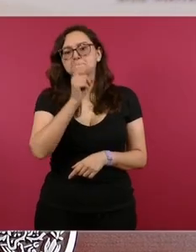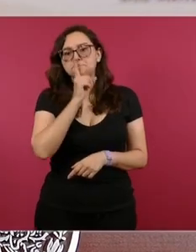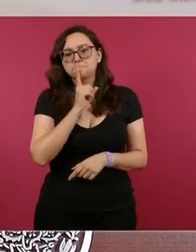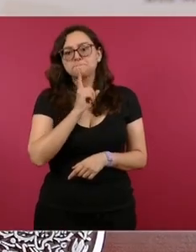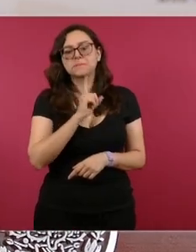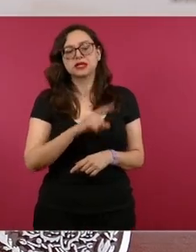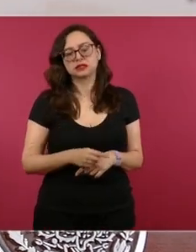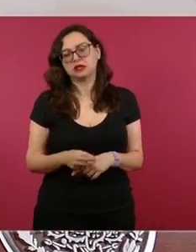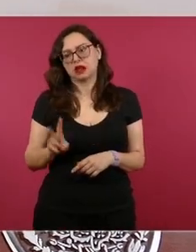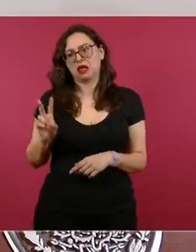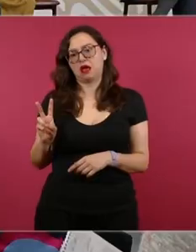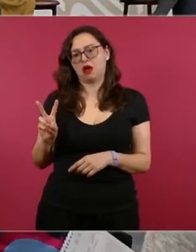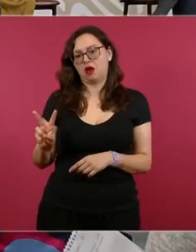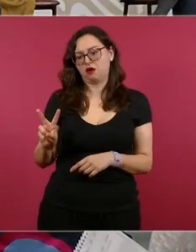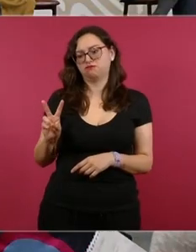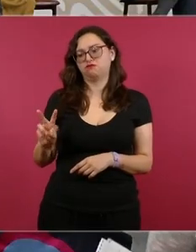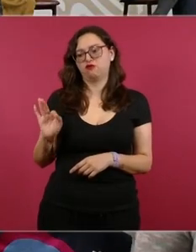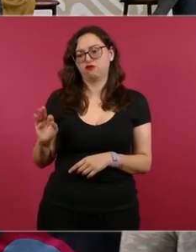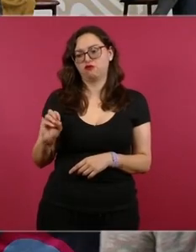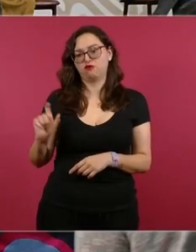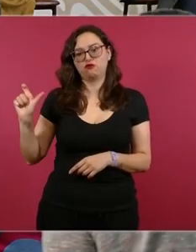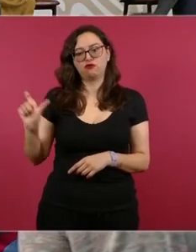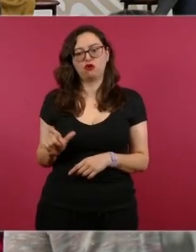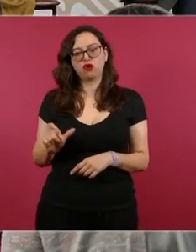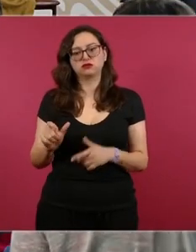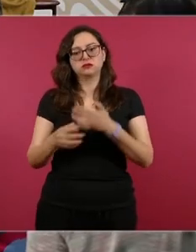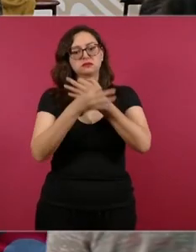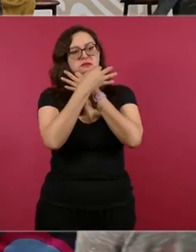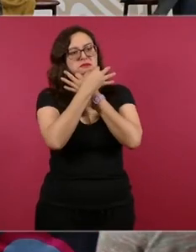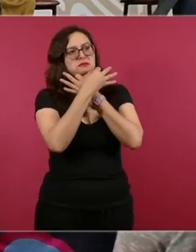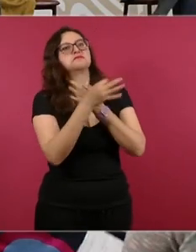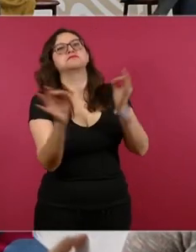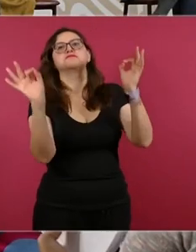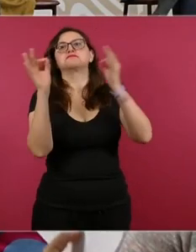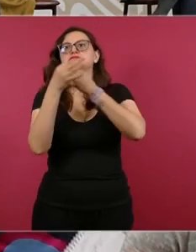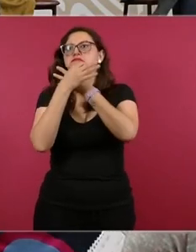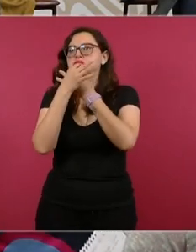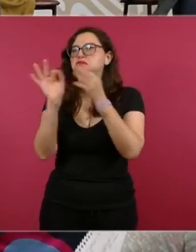Decía Fox en el cierre de campaña aquí en el Zócalo: